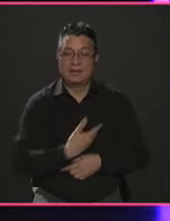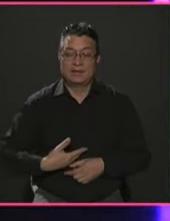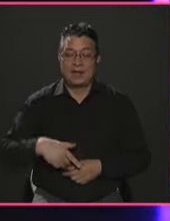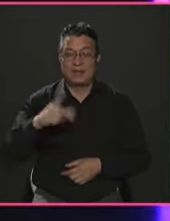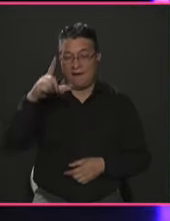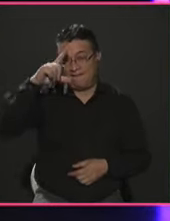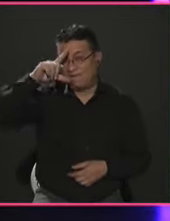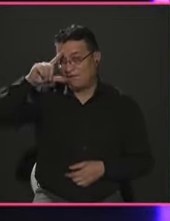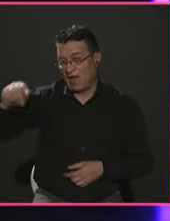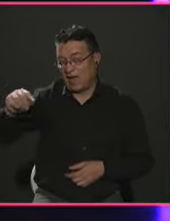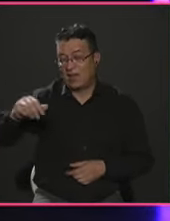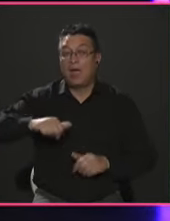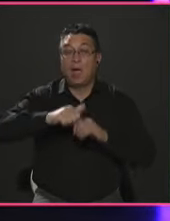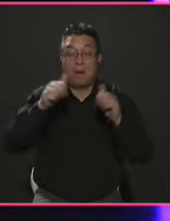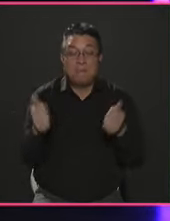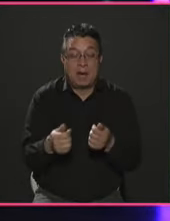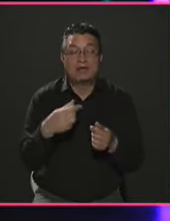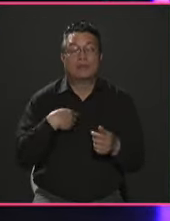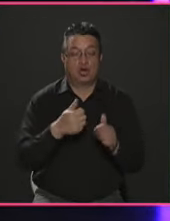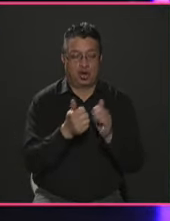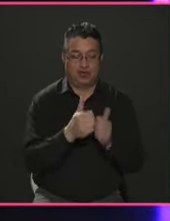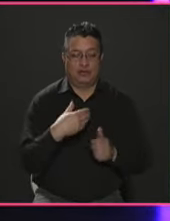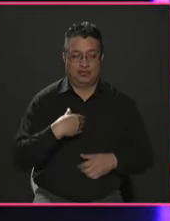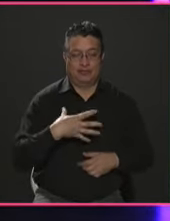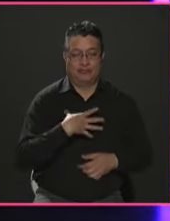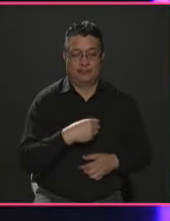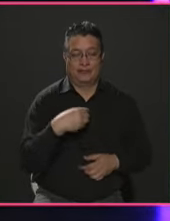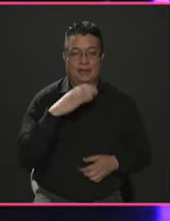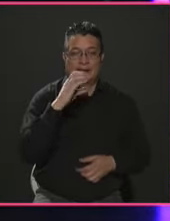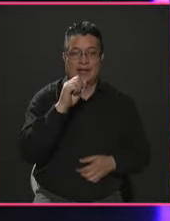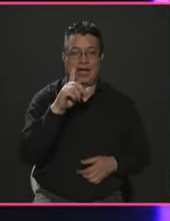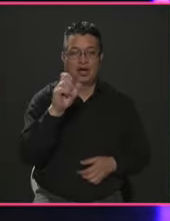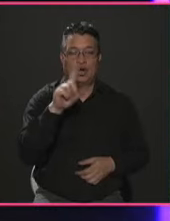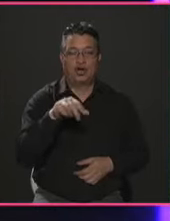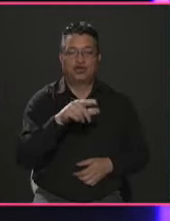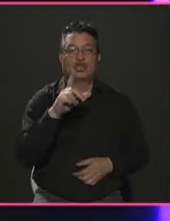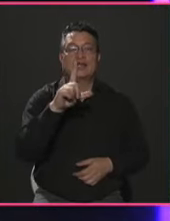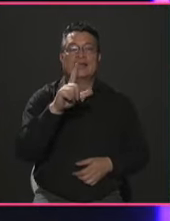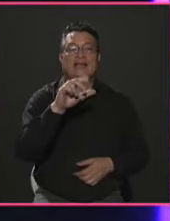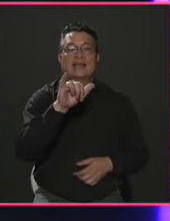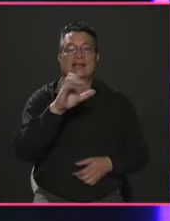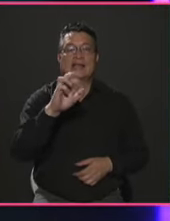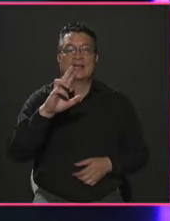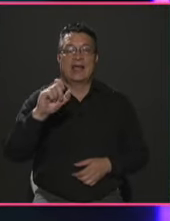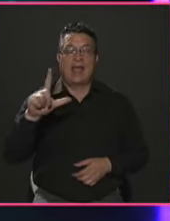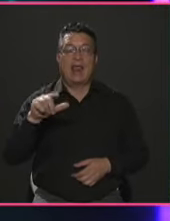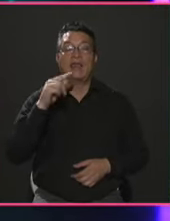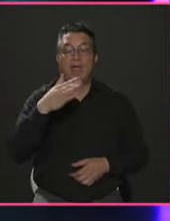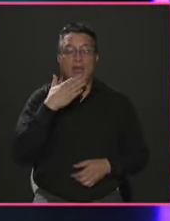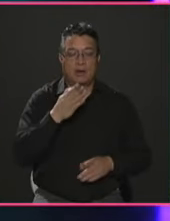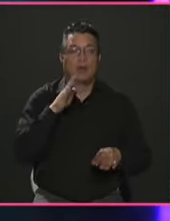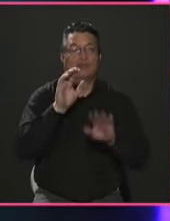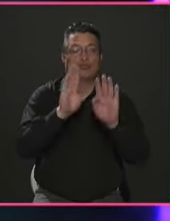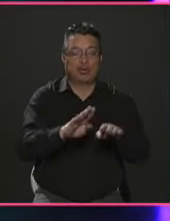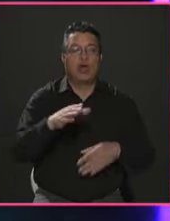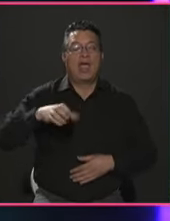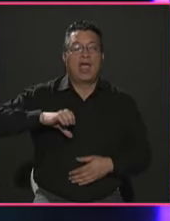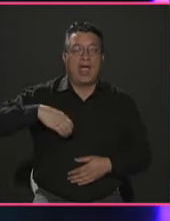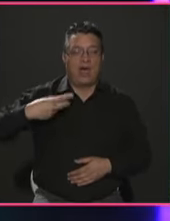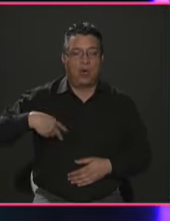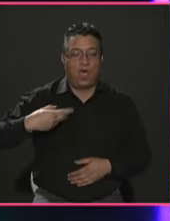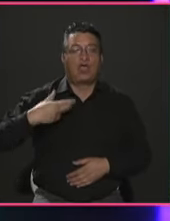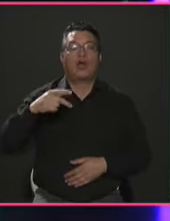frey Montalva sumada la de mi compatriota carlosa Restrepo respaldada en su momento por el Ecuador por Perú por